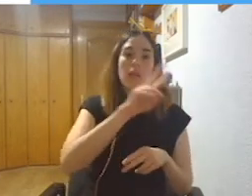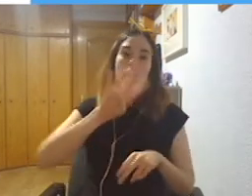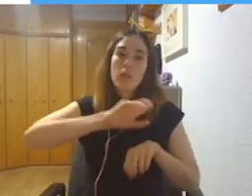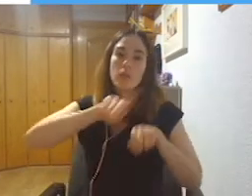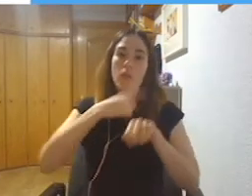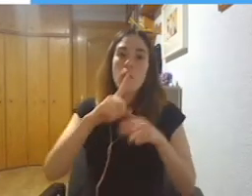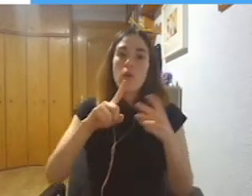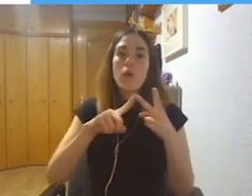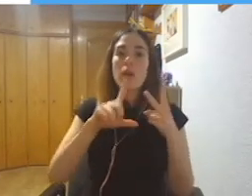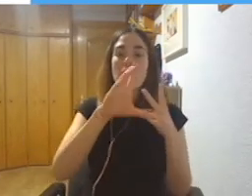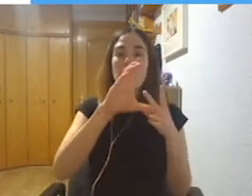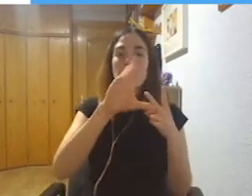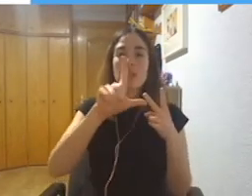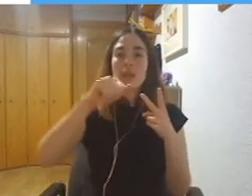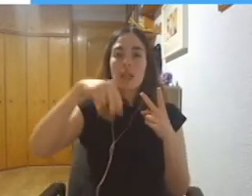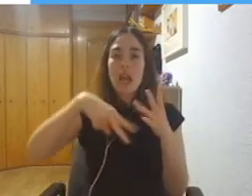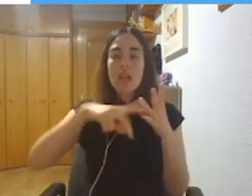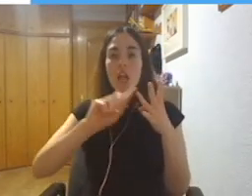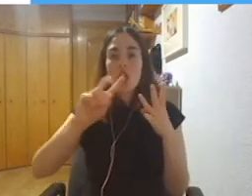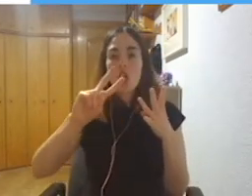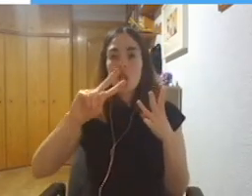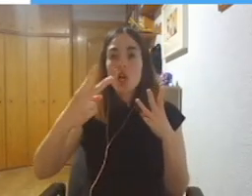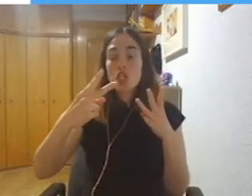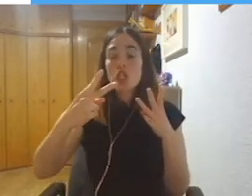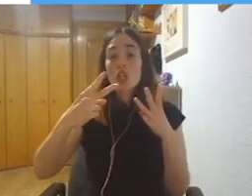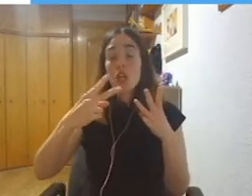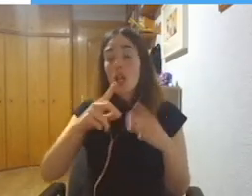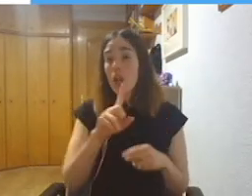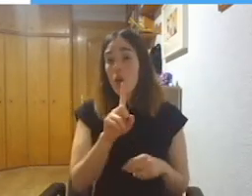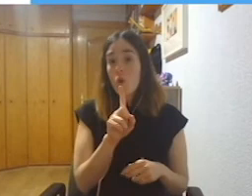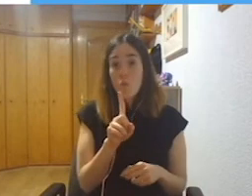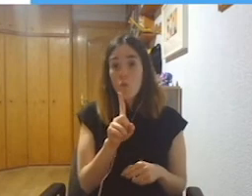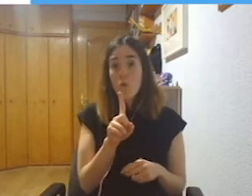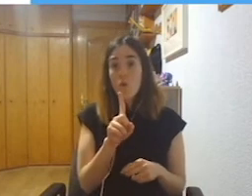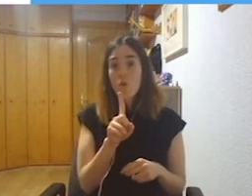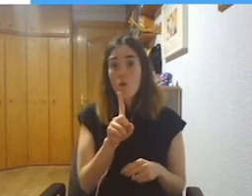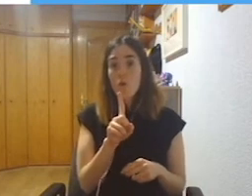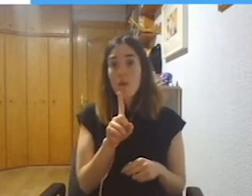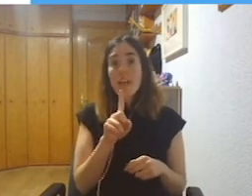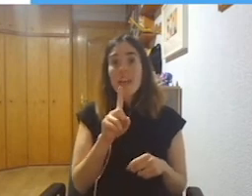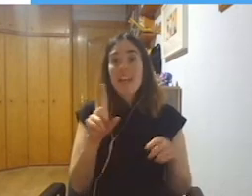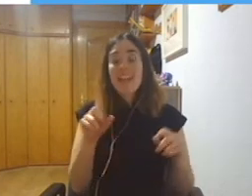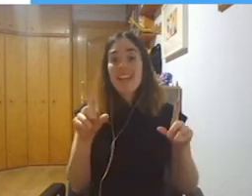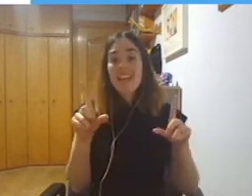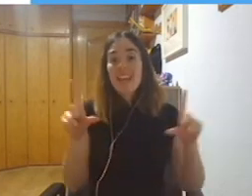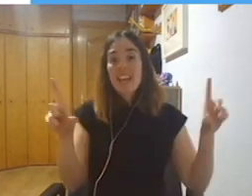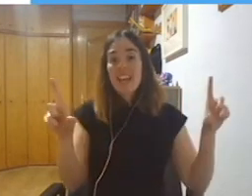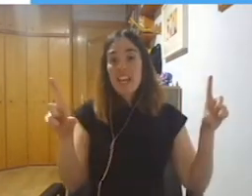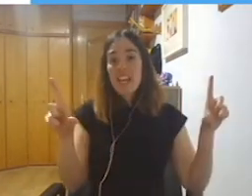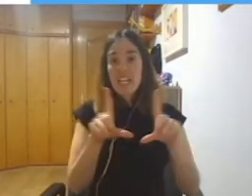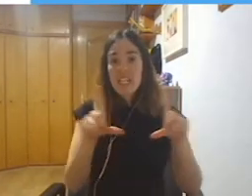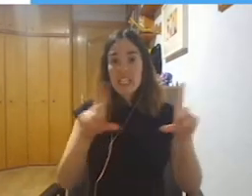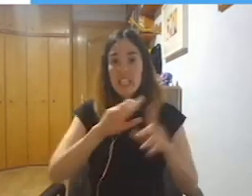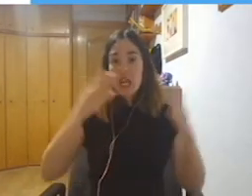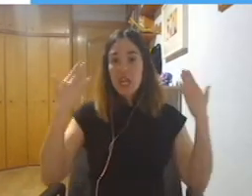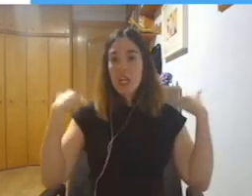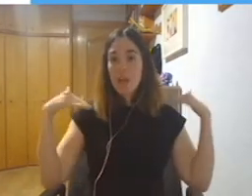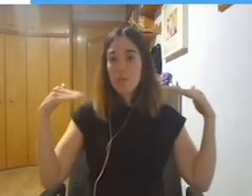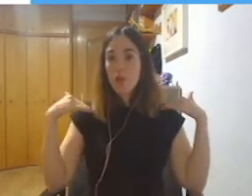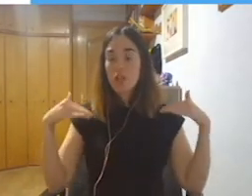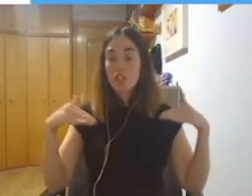horas, Clan y la 2, y que la 1 no contará, la 1 y Teledeporte no contarán con